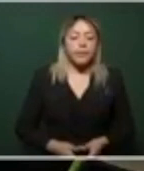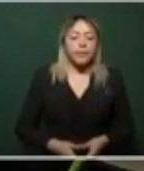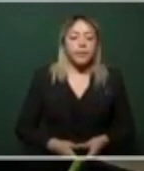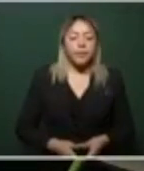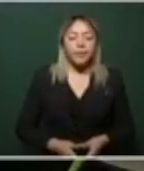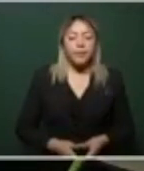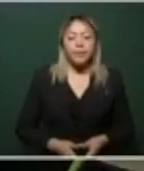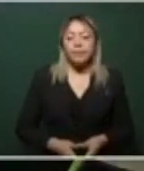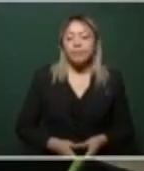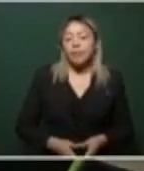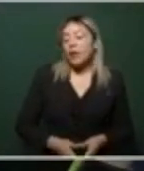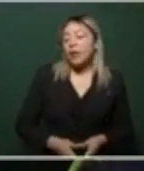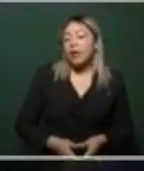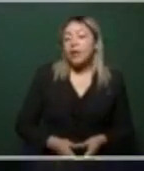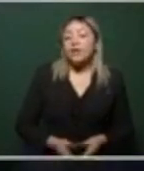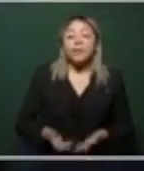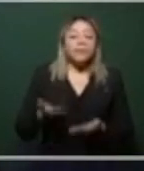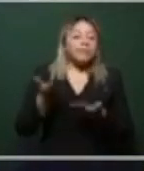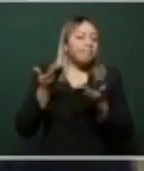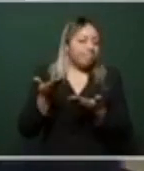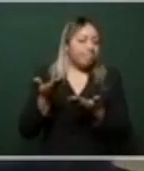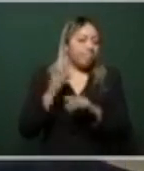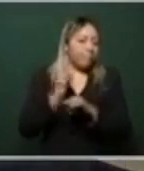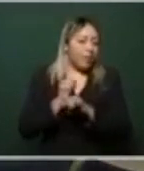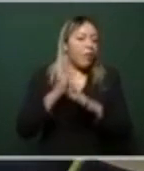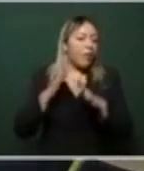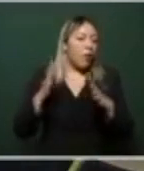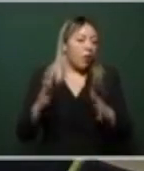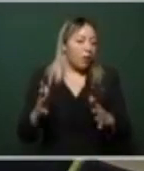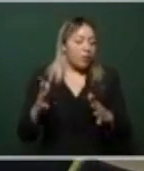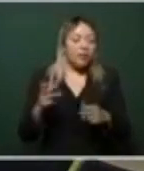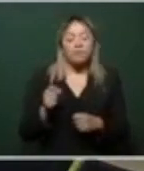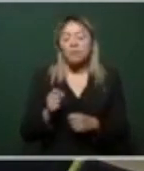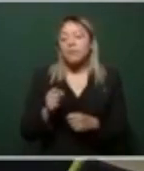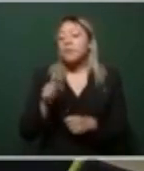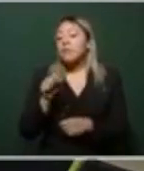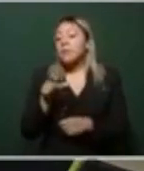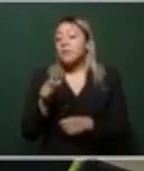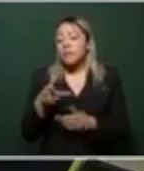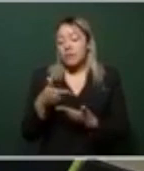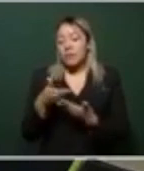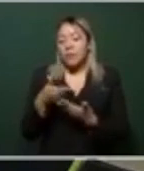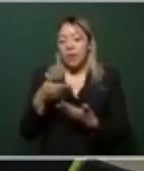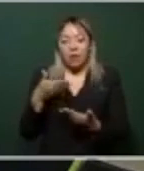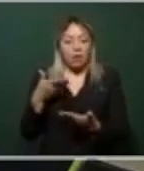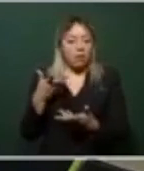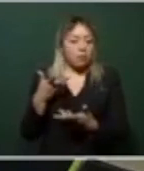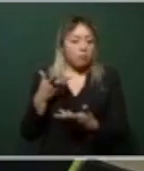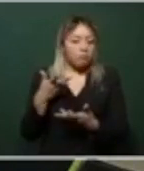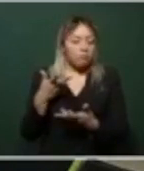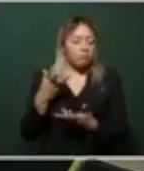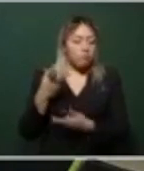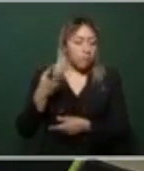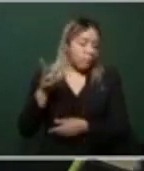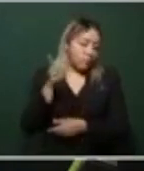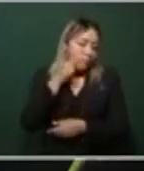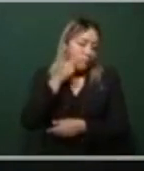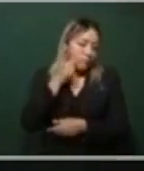Pues muy bien, esta es la información. Complemento que nos